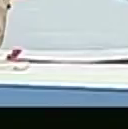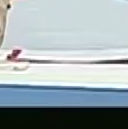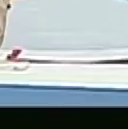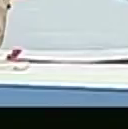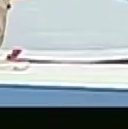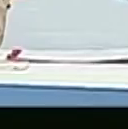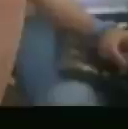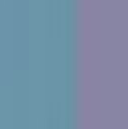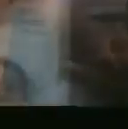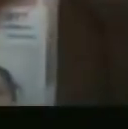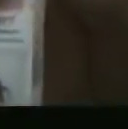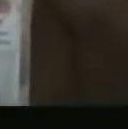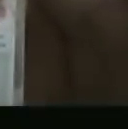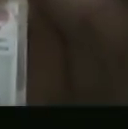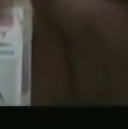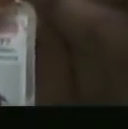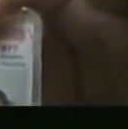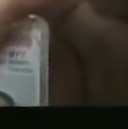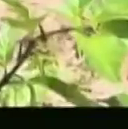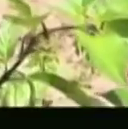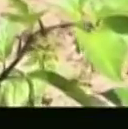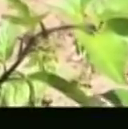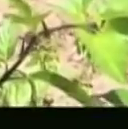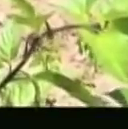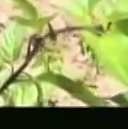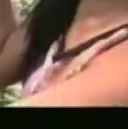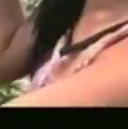de todas las misiones sociales,